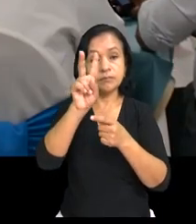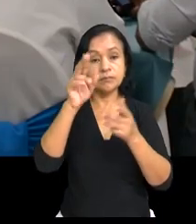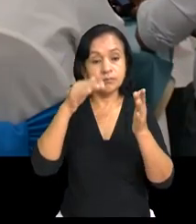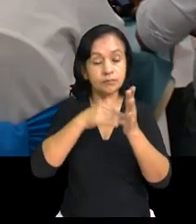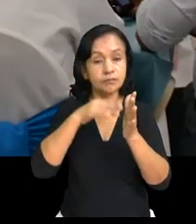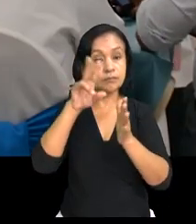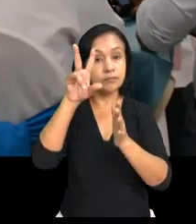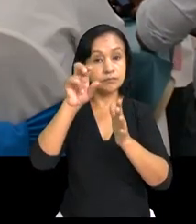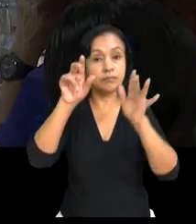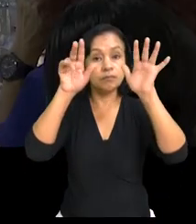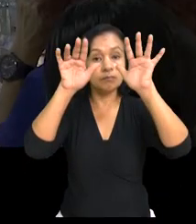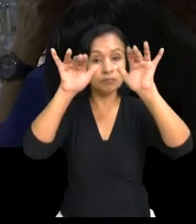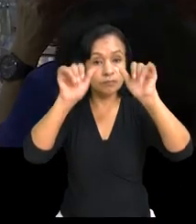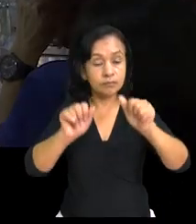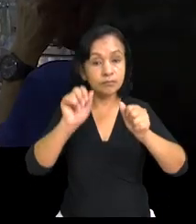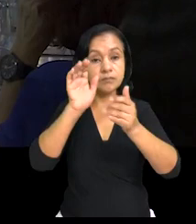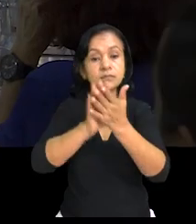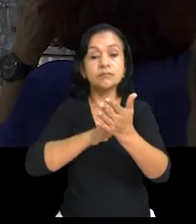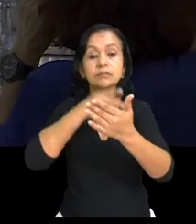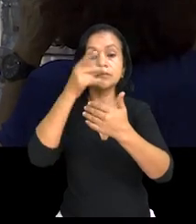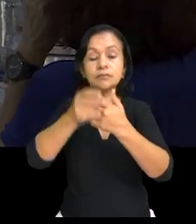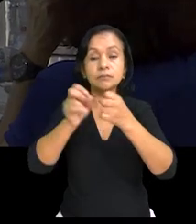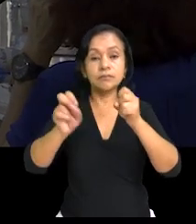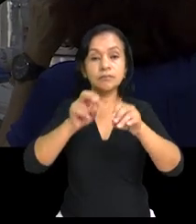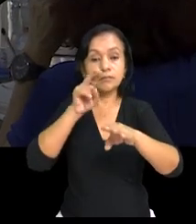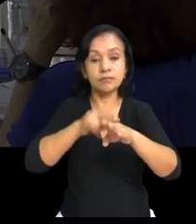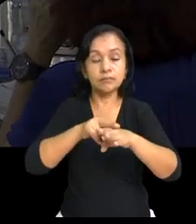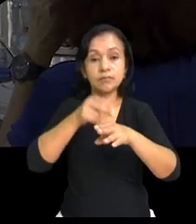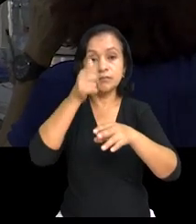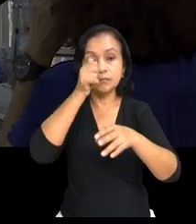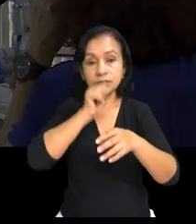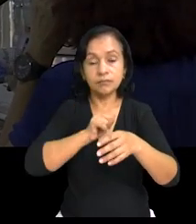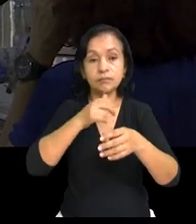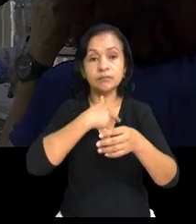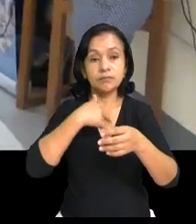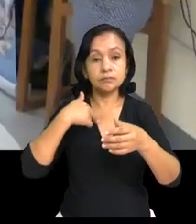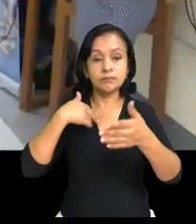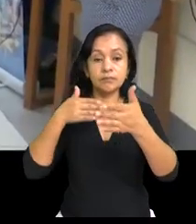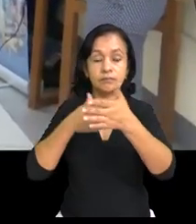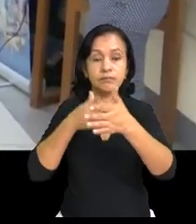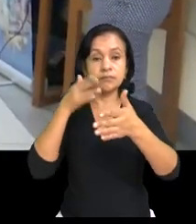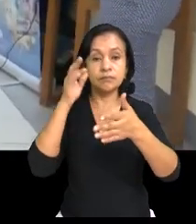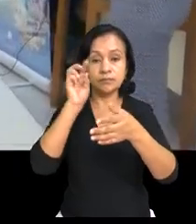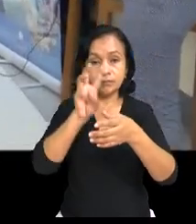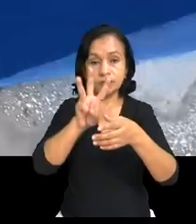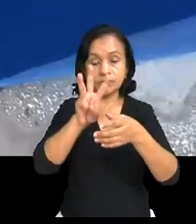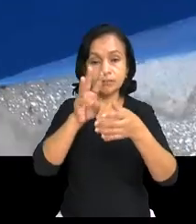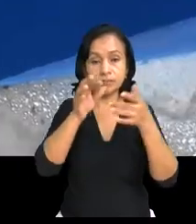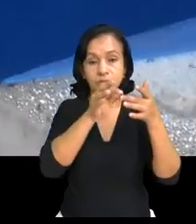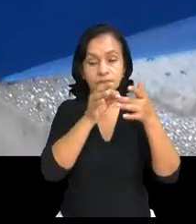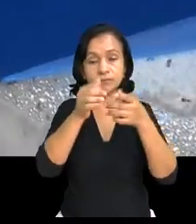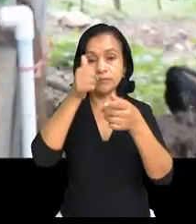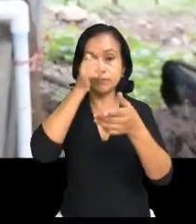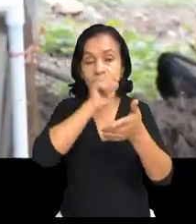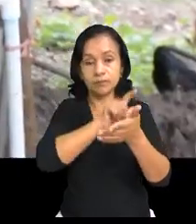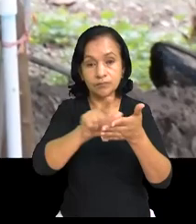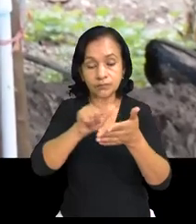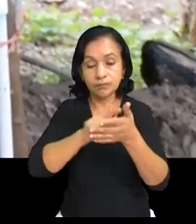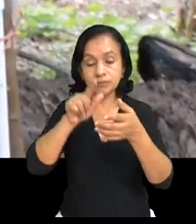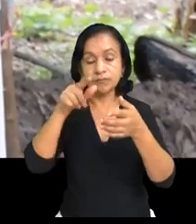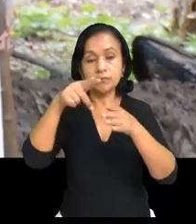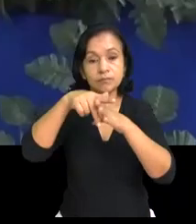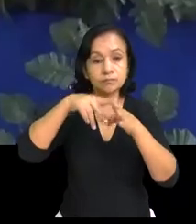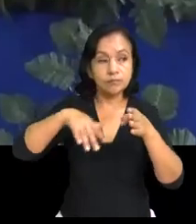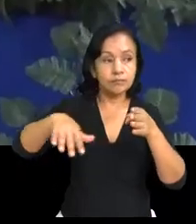estar listo el programa de trabajo del Plan Nacional de Recursos Hídricos, el que abarcará 3 vías específicas: agua y saneamiento rural y